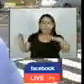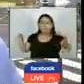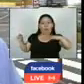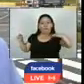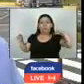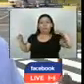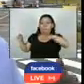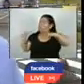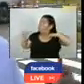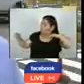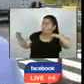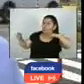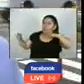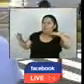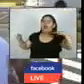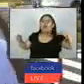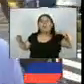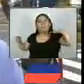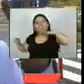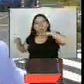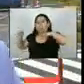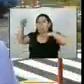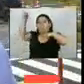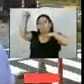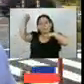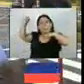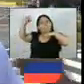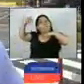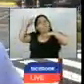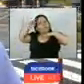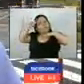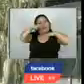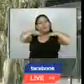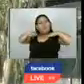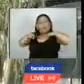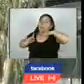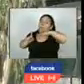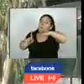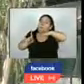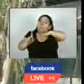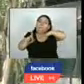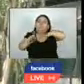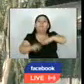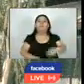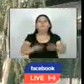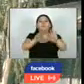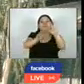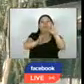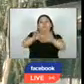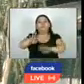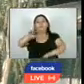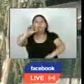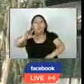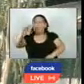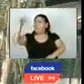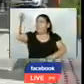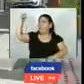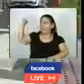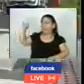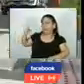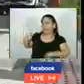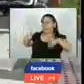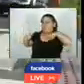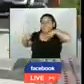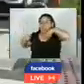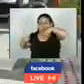nosotros presionamos el botón, pues perfectamente el tráfico se detiene, ¿verdad? Entonces nos dan el paso. Serán 753 semáforos peatonales